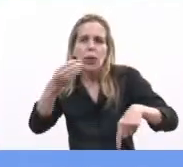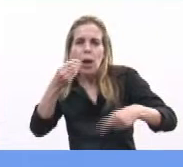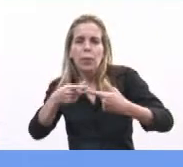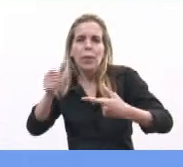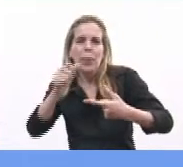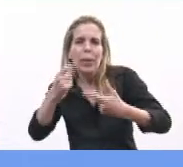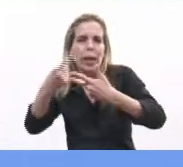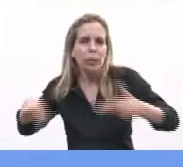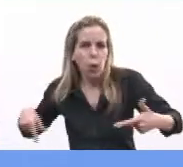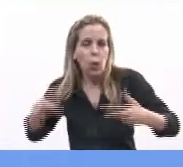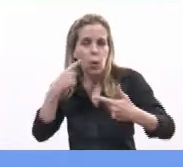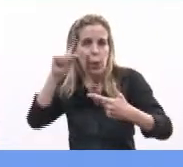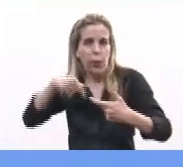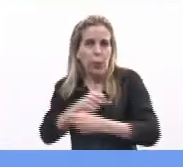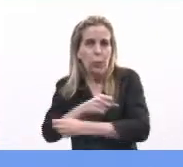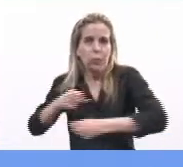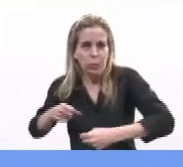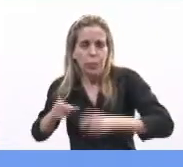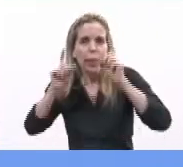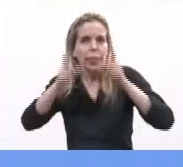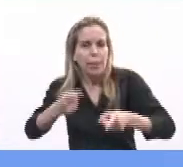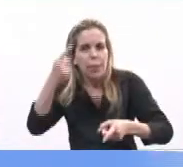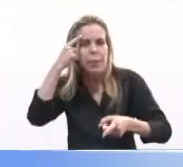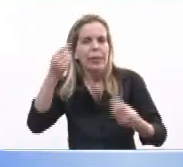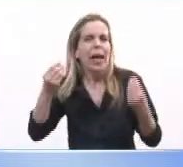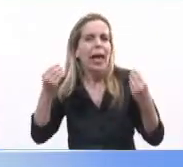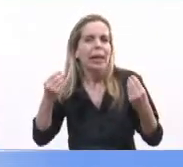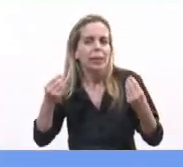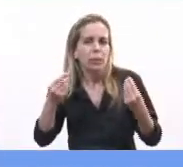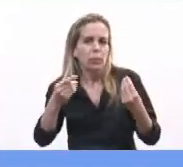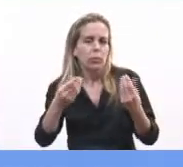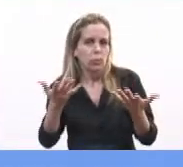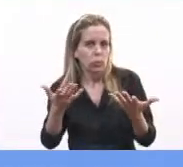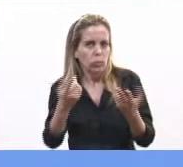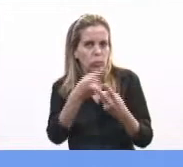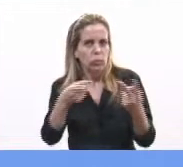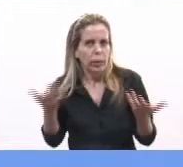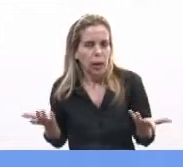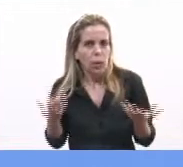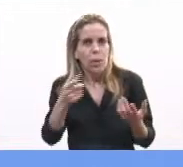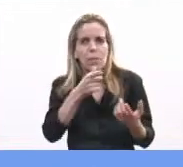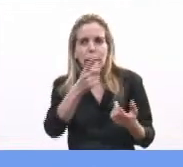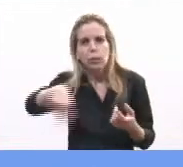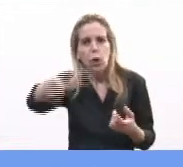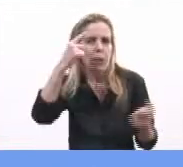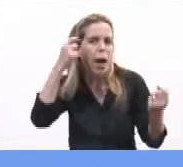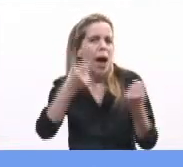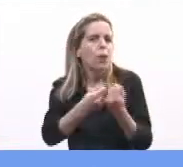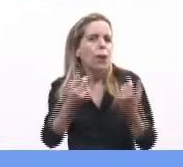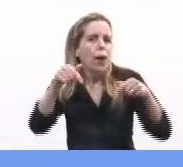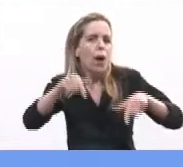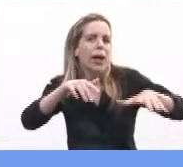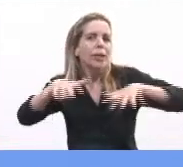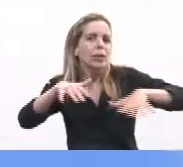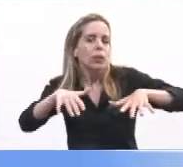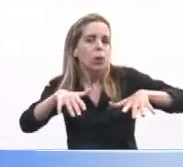bebidas consumimos pero por otro lado es que hacemos una cabilla creo que todos coincidimos que estamos viviendo la